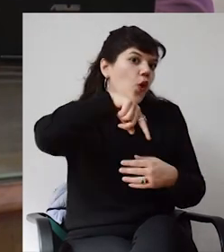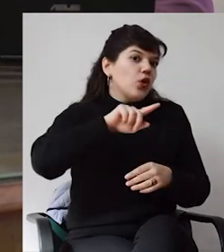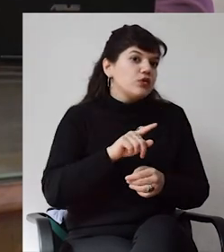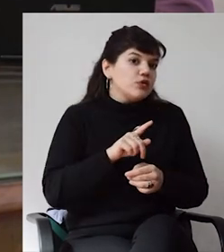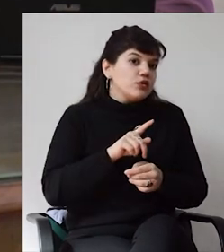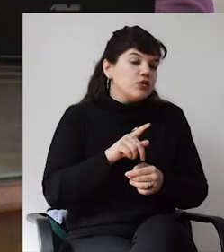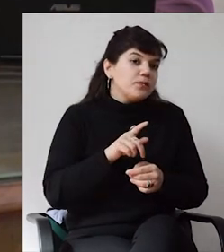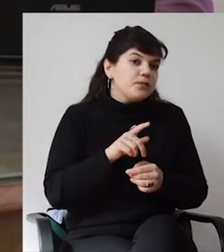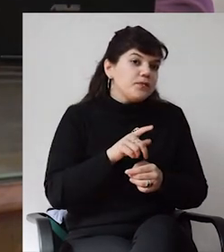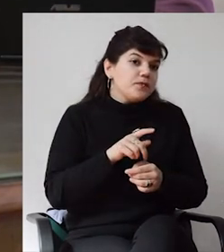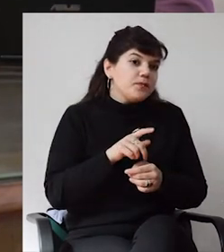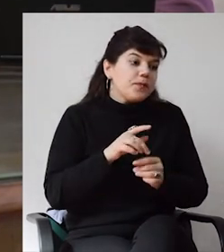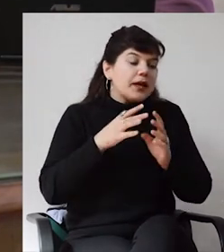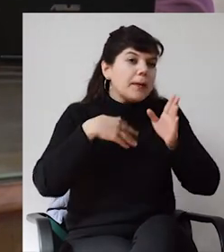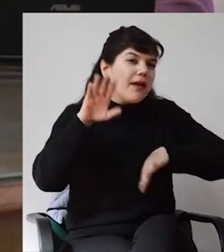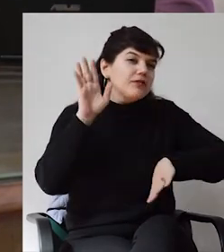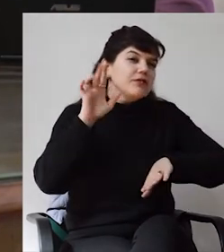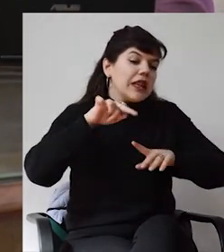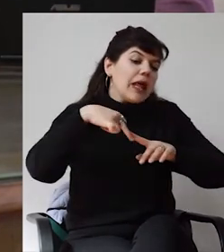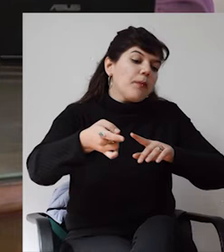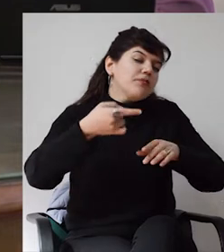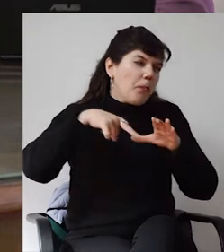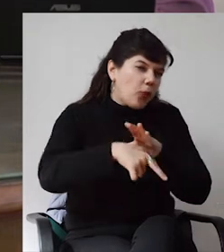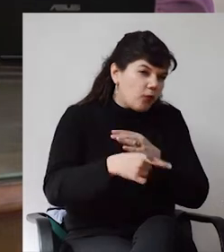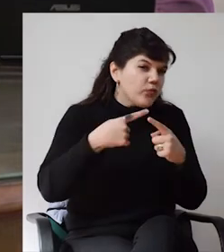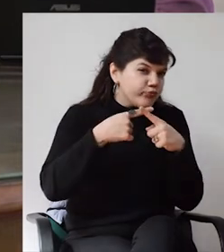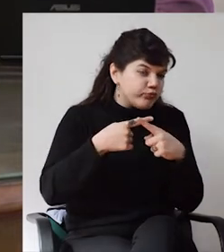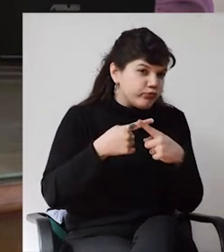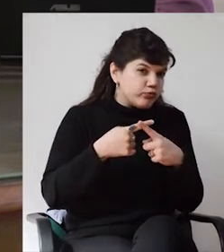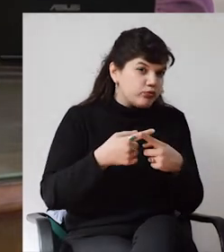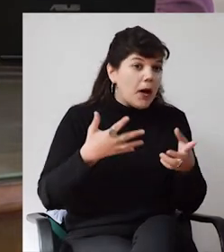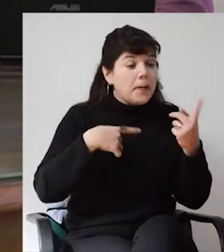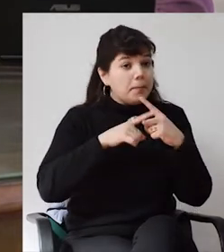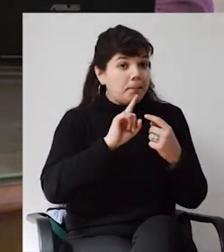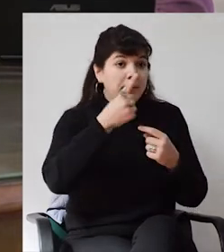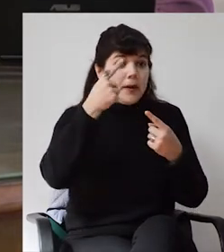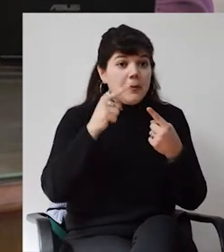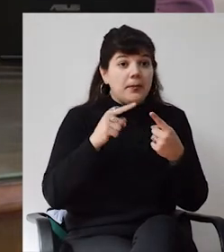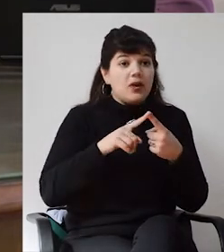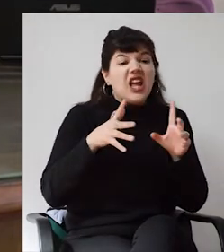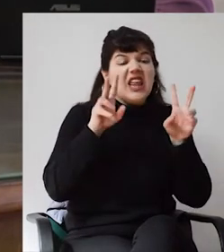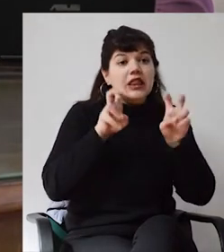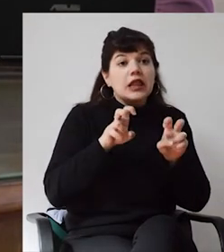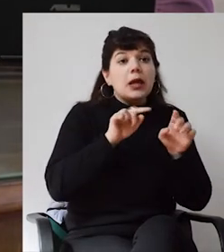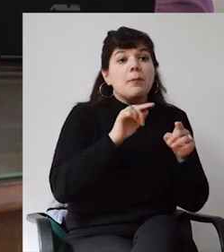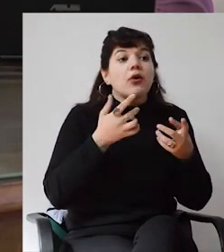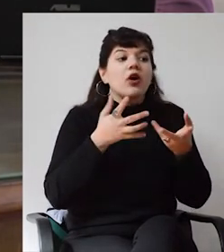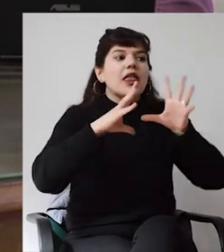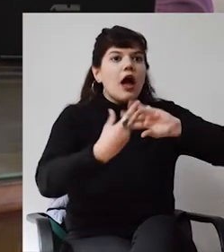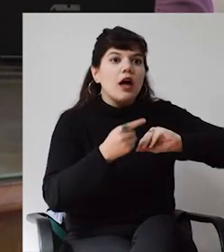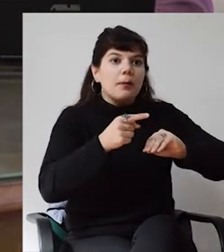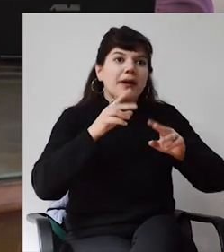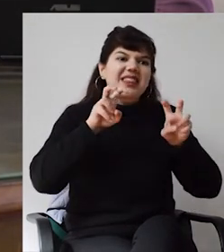conversar, ir más al intercambio. Primero, ¿qué tipo de readecuaciones